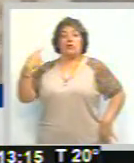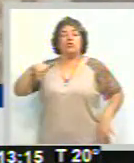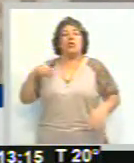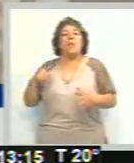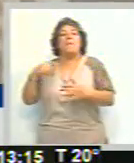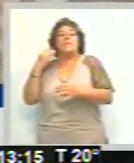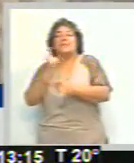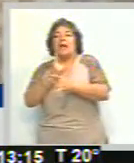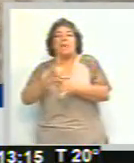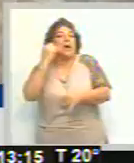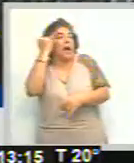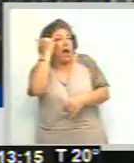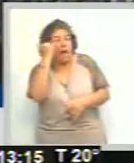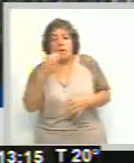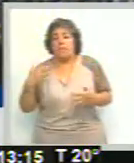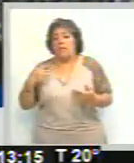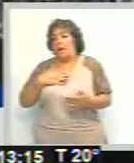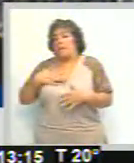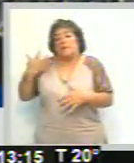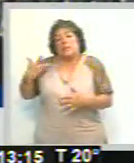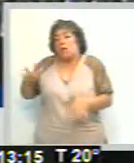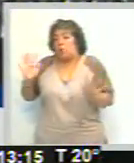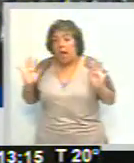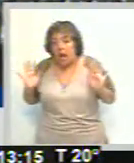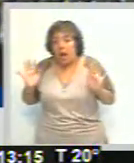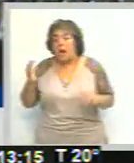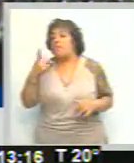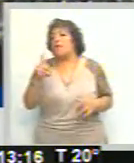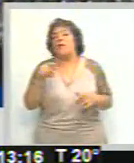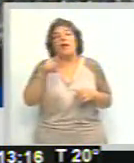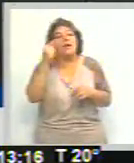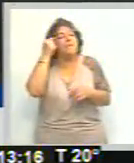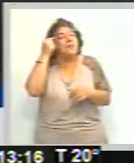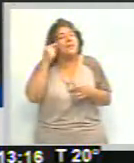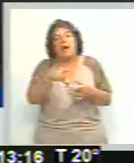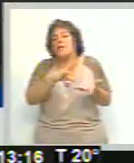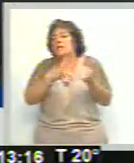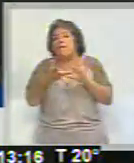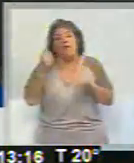enfrente a las cámaras, es un estado natural para mí, o sea, hay que tomarlo de esa forma.